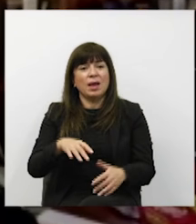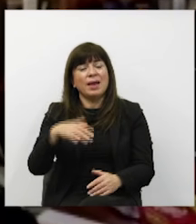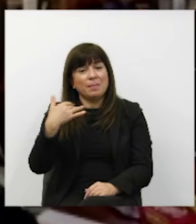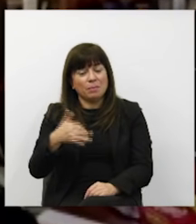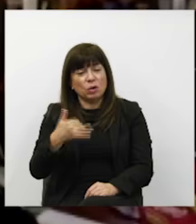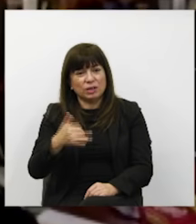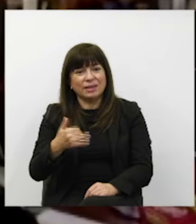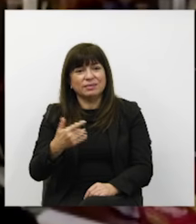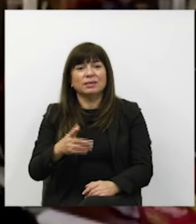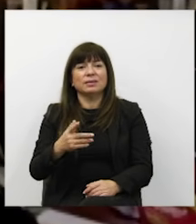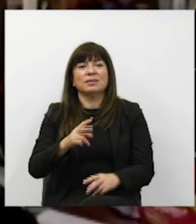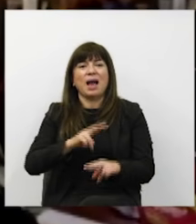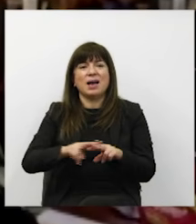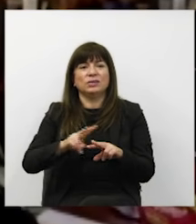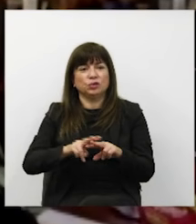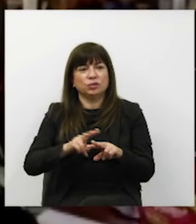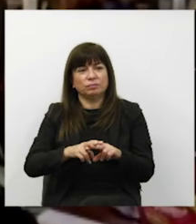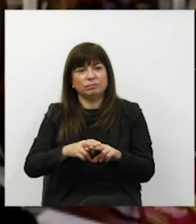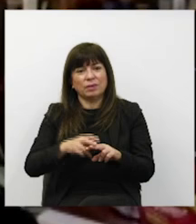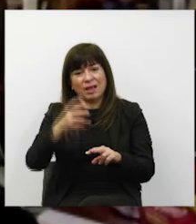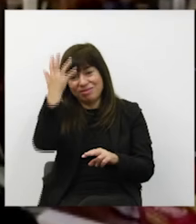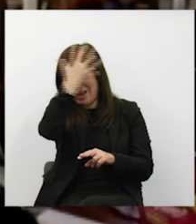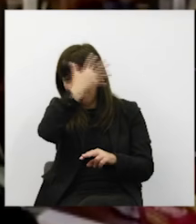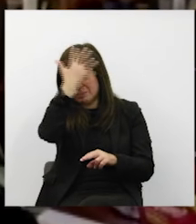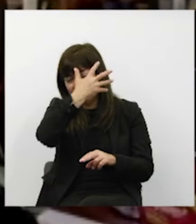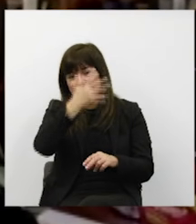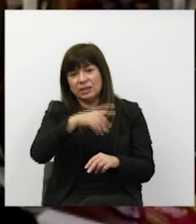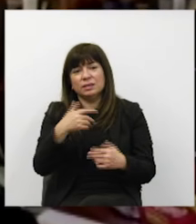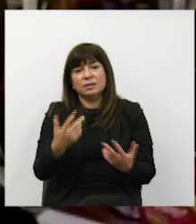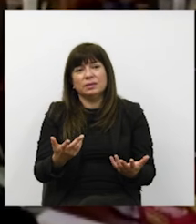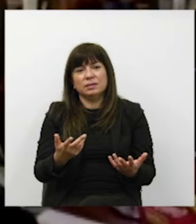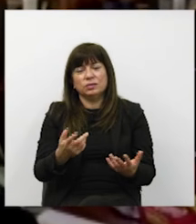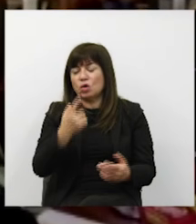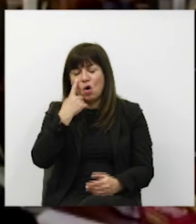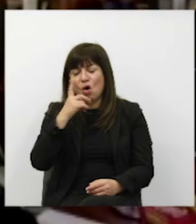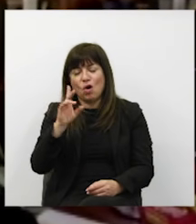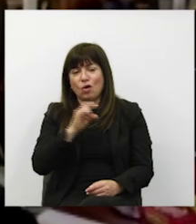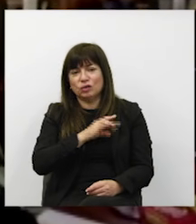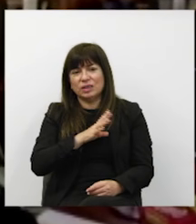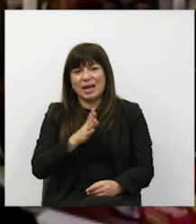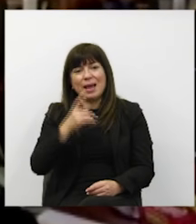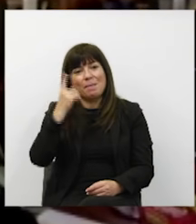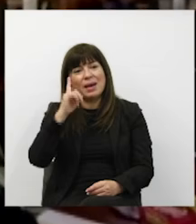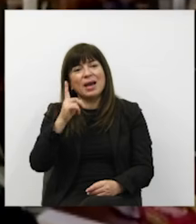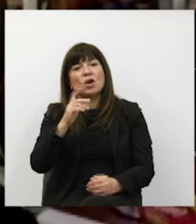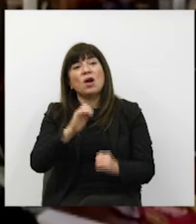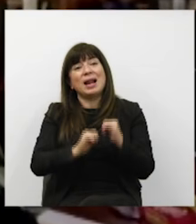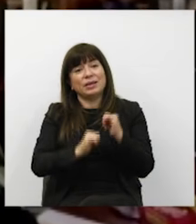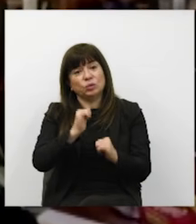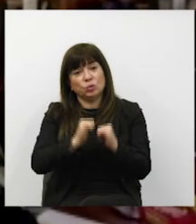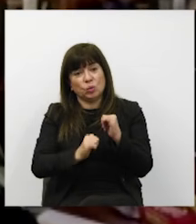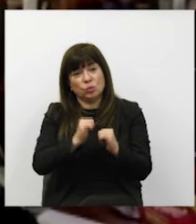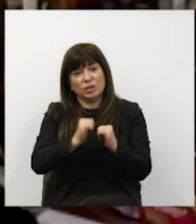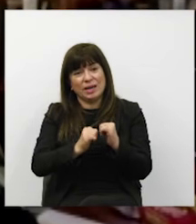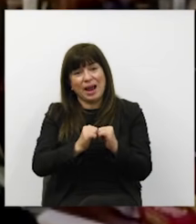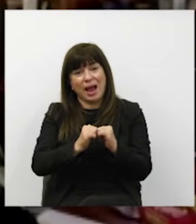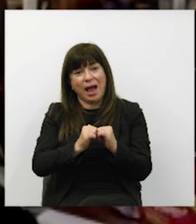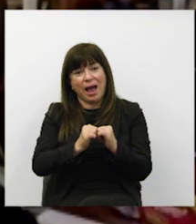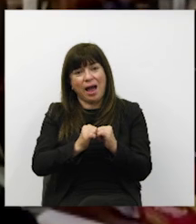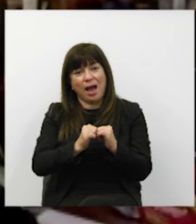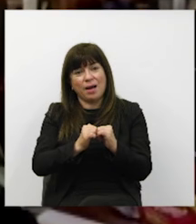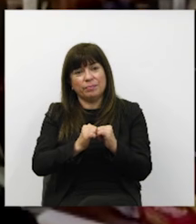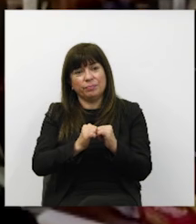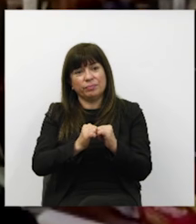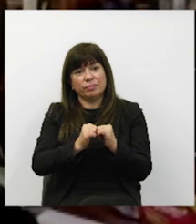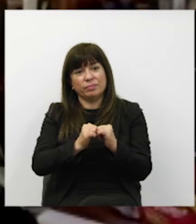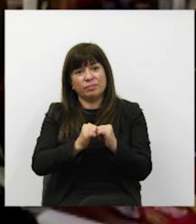se... Desconozco cómo se ha hecho en Chile, pero la industria aeronáutica, que es una